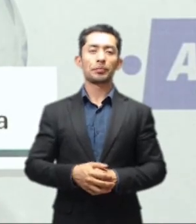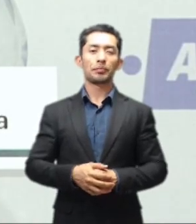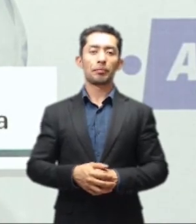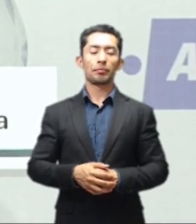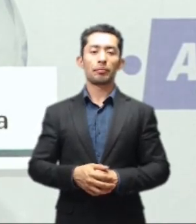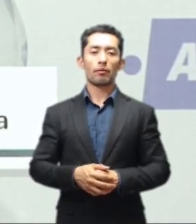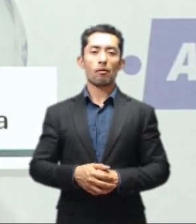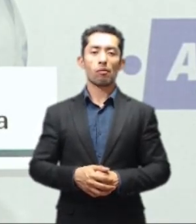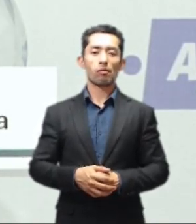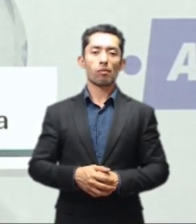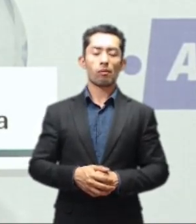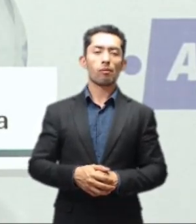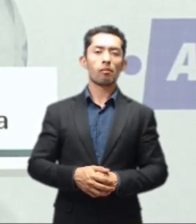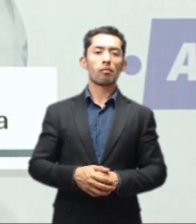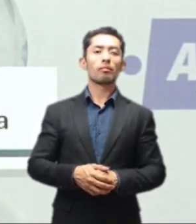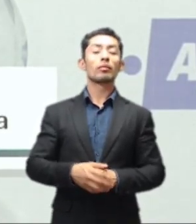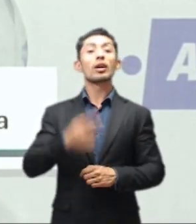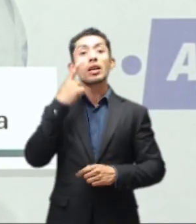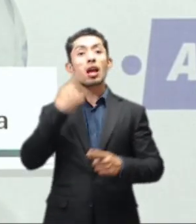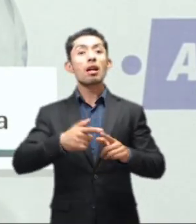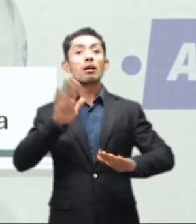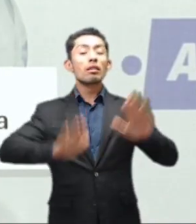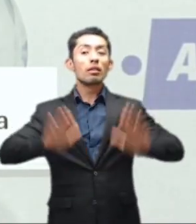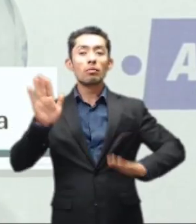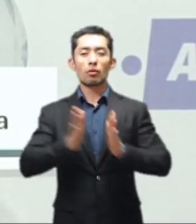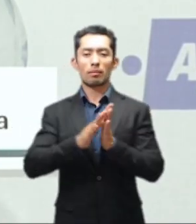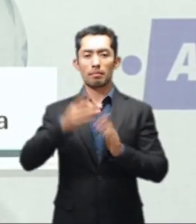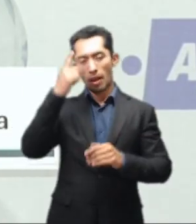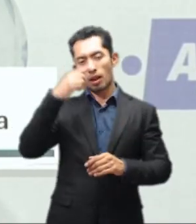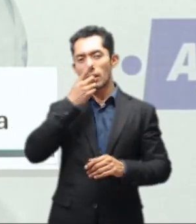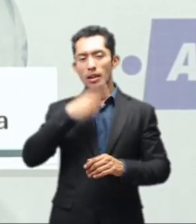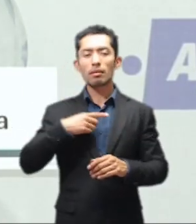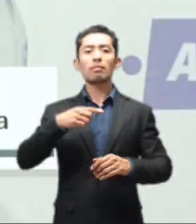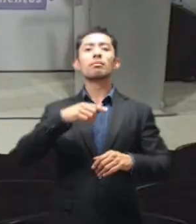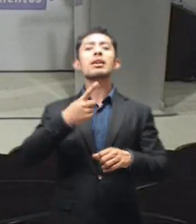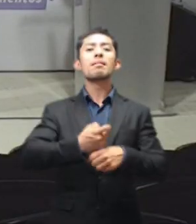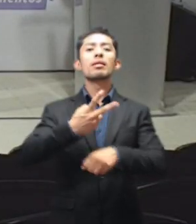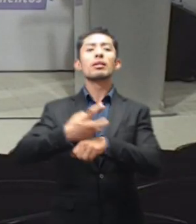pregunta si gustan levantar la mano por favor para que les